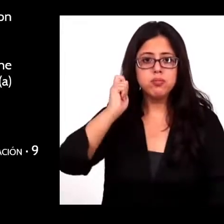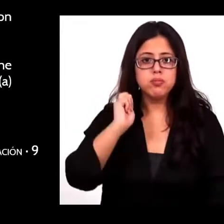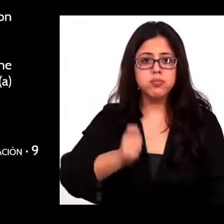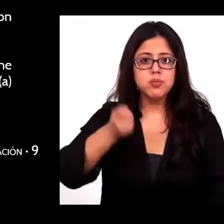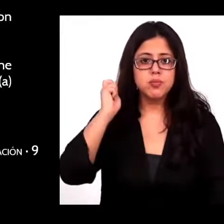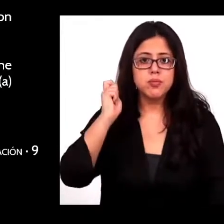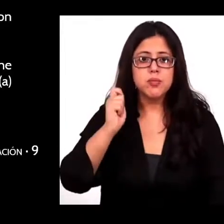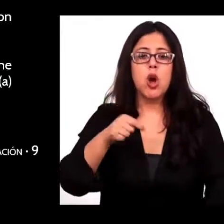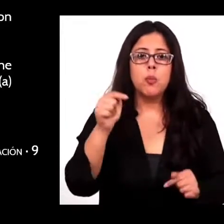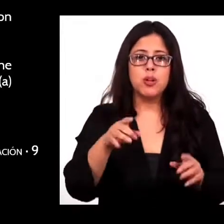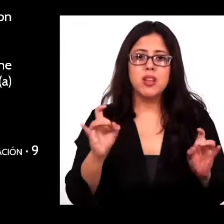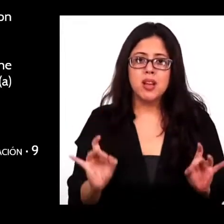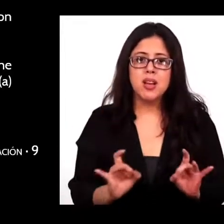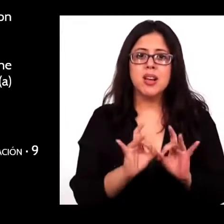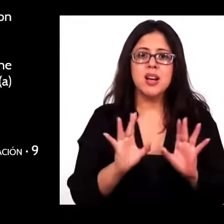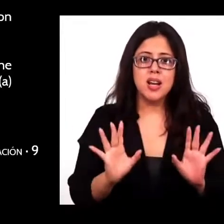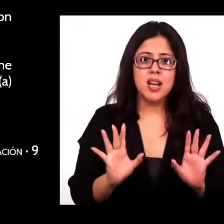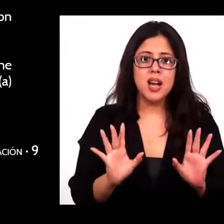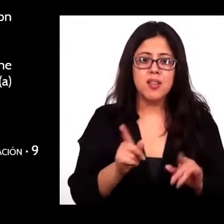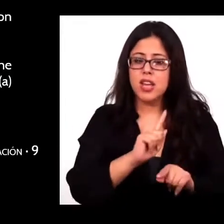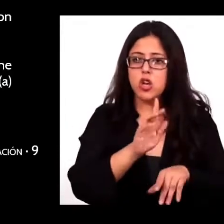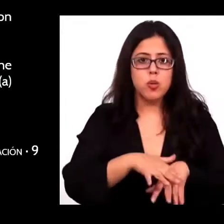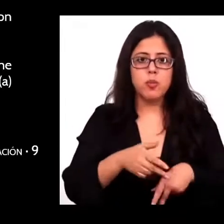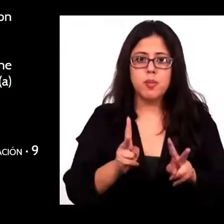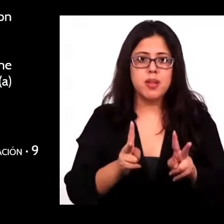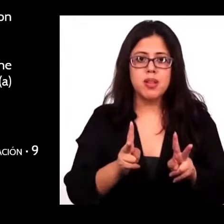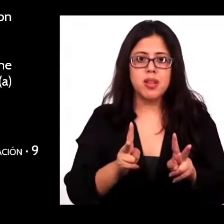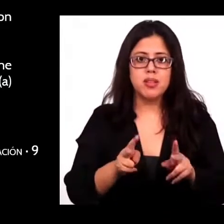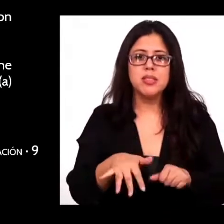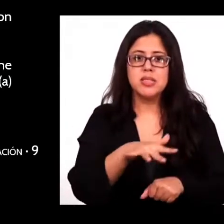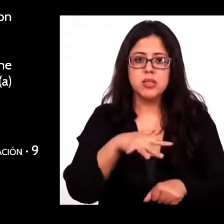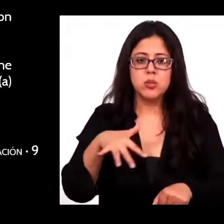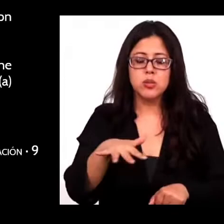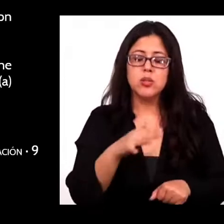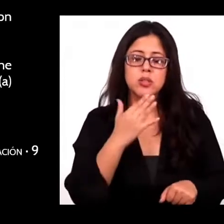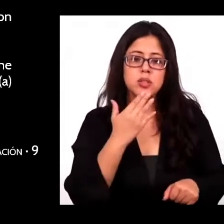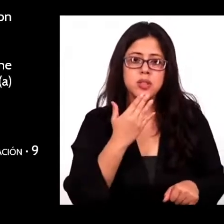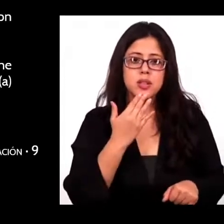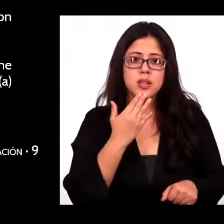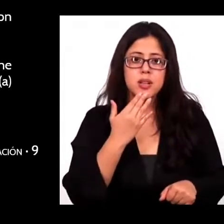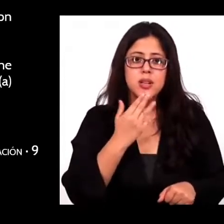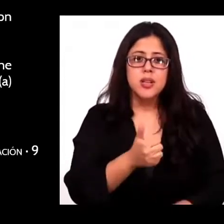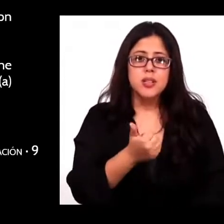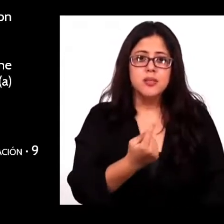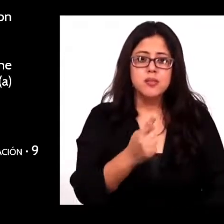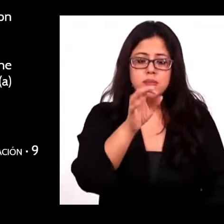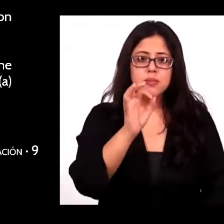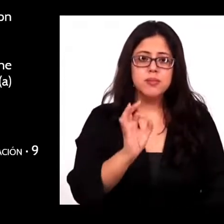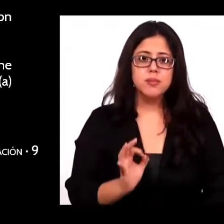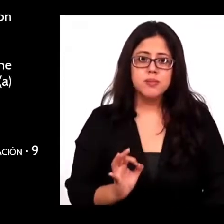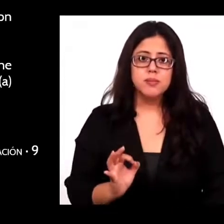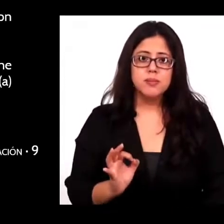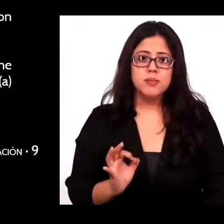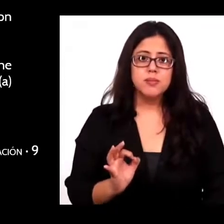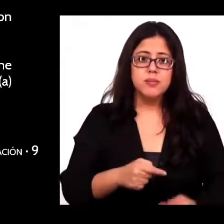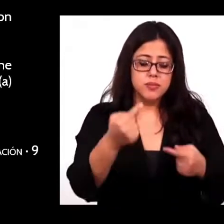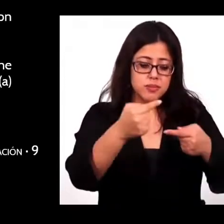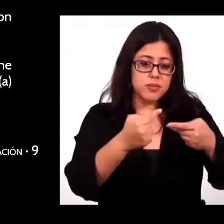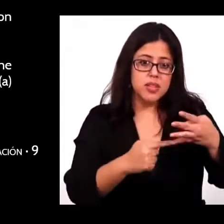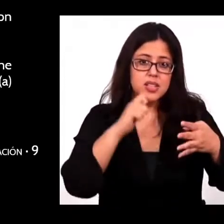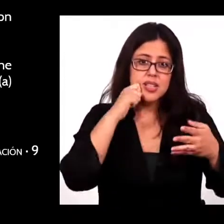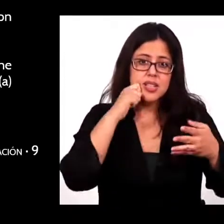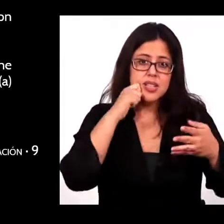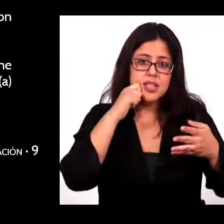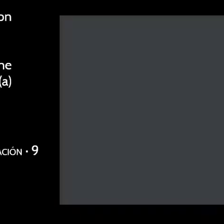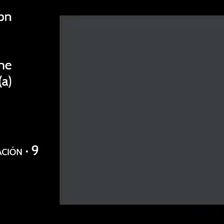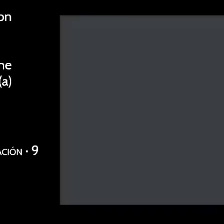estos graves e inadmisibles hechos. Por su parte, el 61% de las causas ha sido terminada